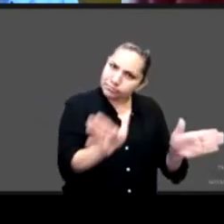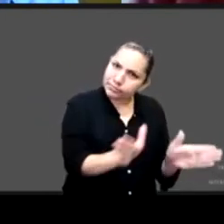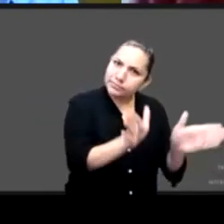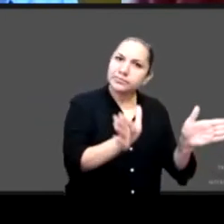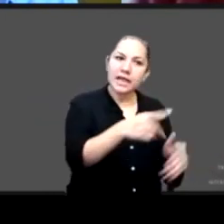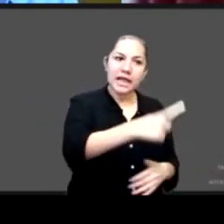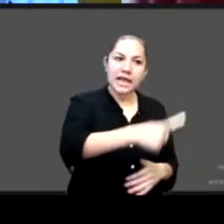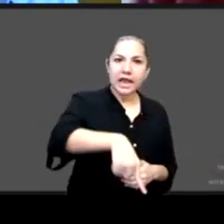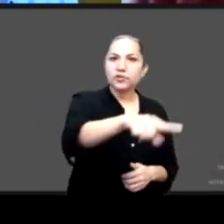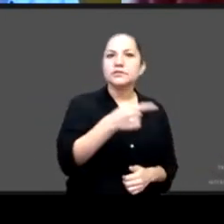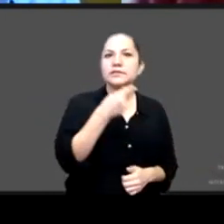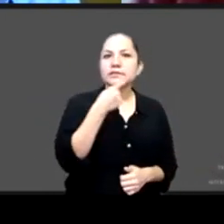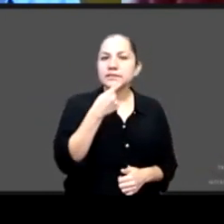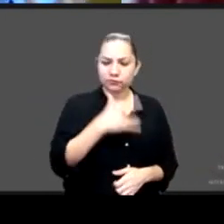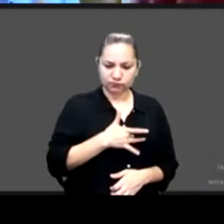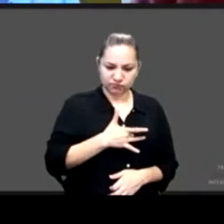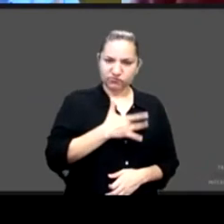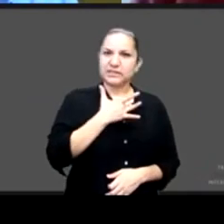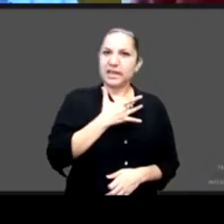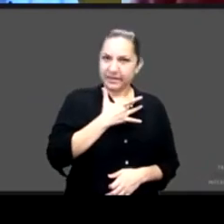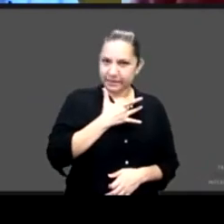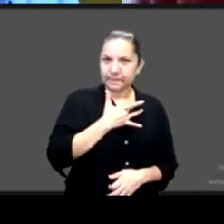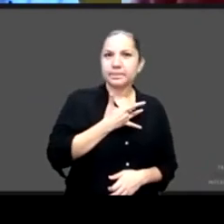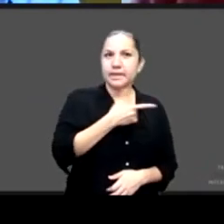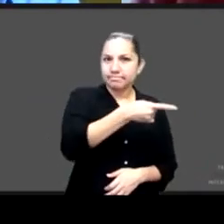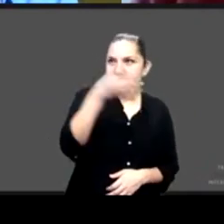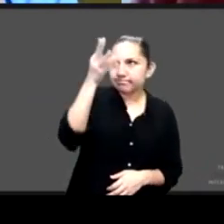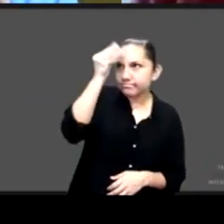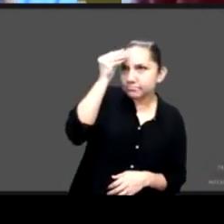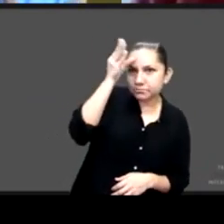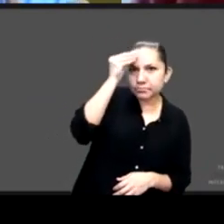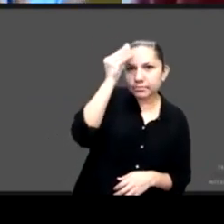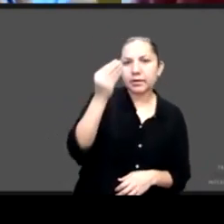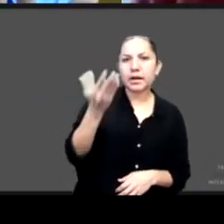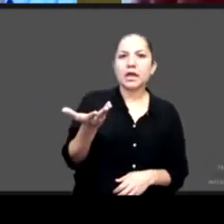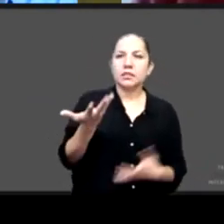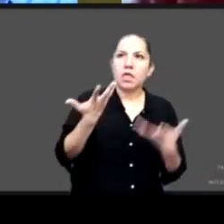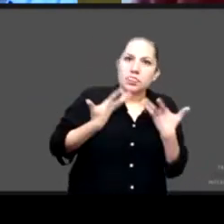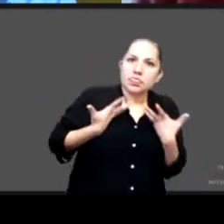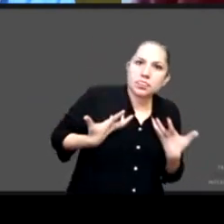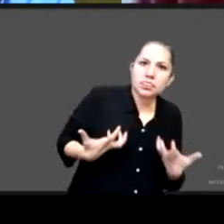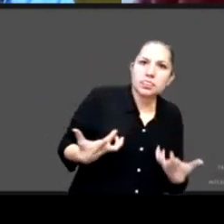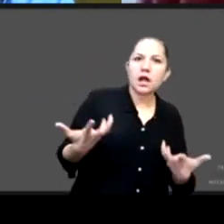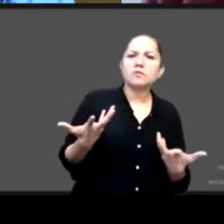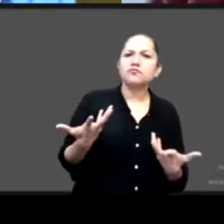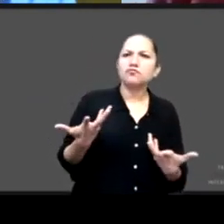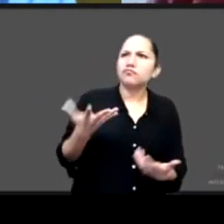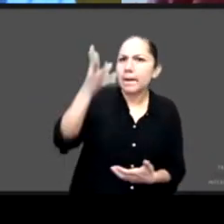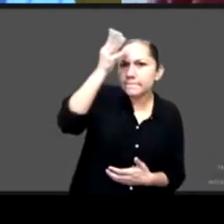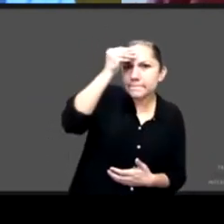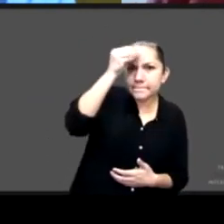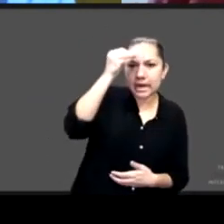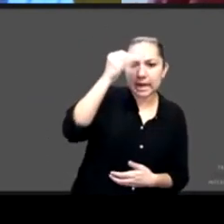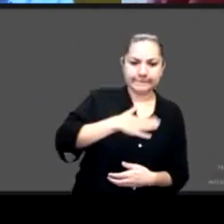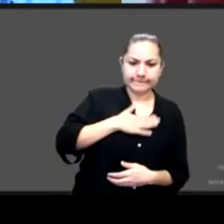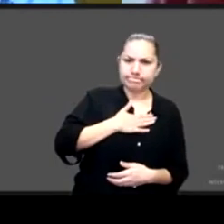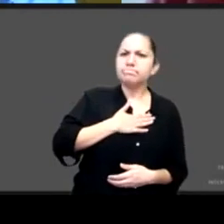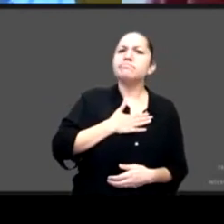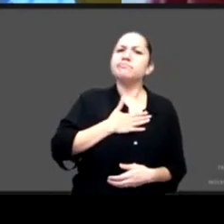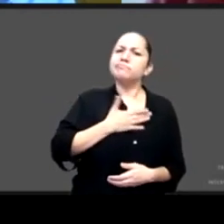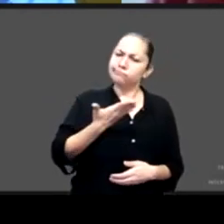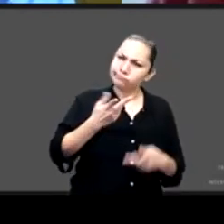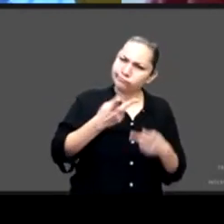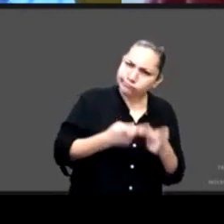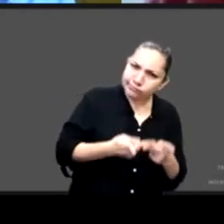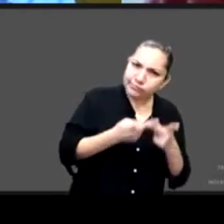emocionales para que puedan estar prevenidos y sobre todo, especialmente se habla sobre autocuidado en estas revistas. Eso